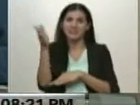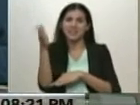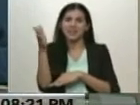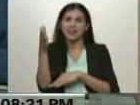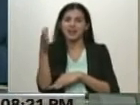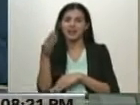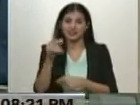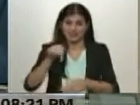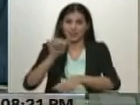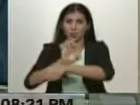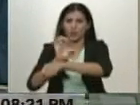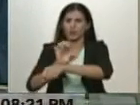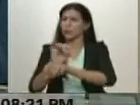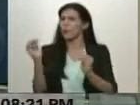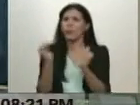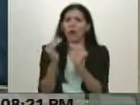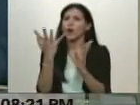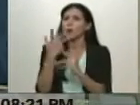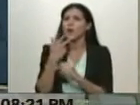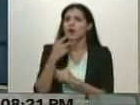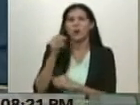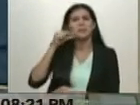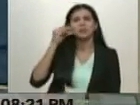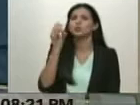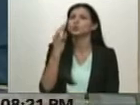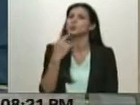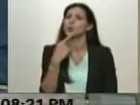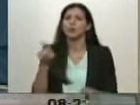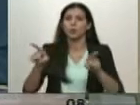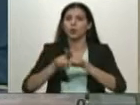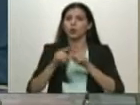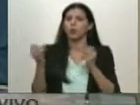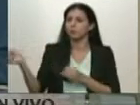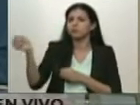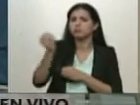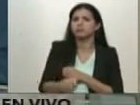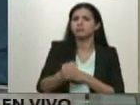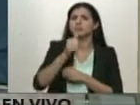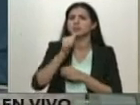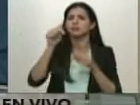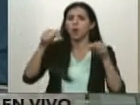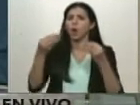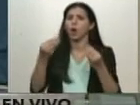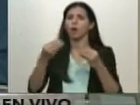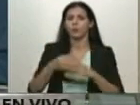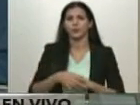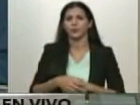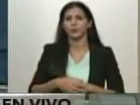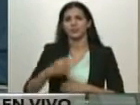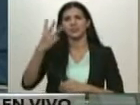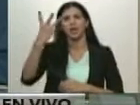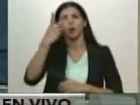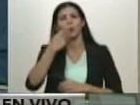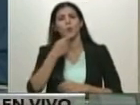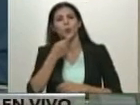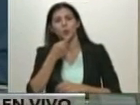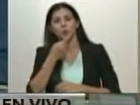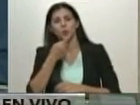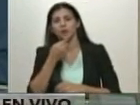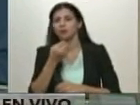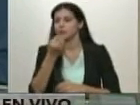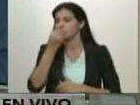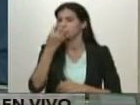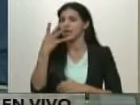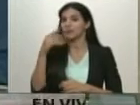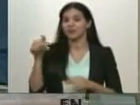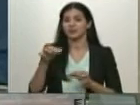Ecuador, la misma bandera nuestra, ¿cómo llegó el tricolor a las alturas más hermosas de los